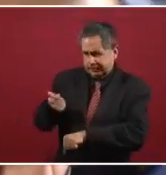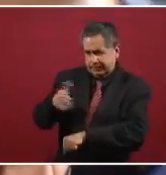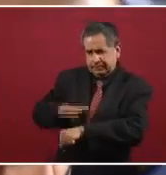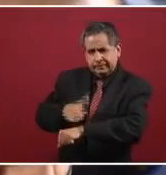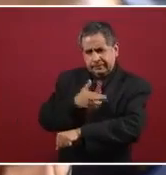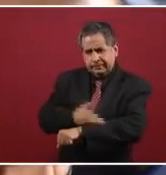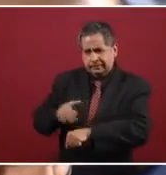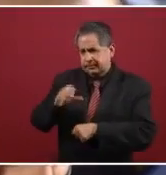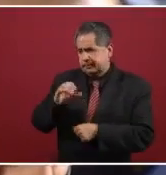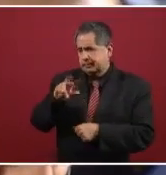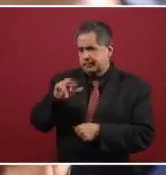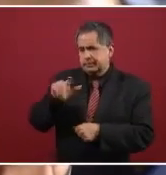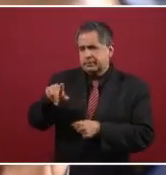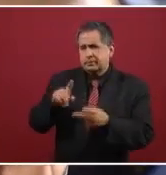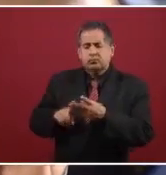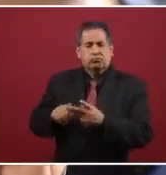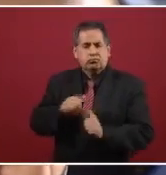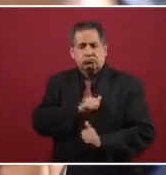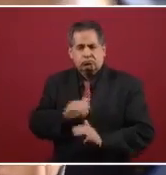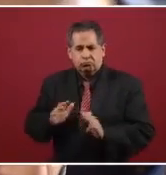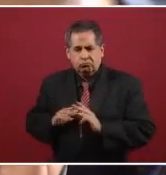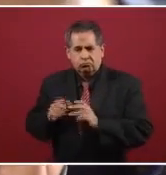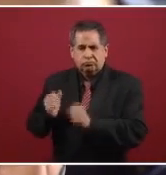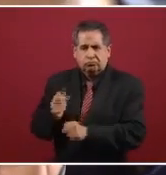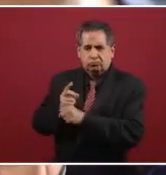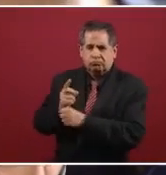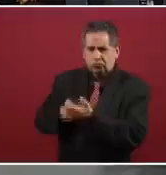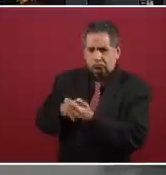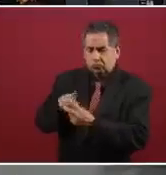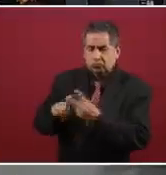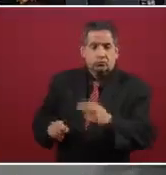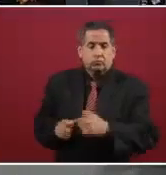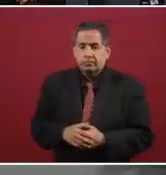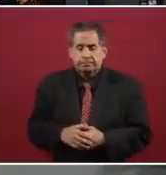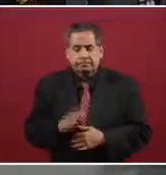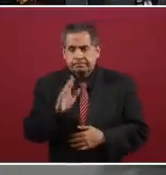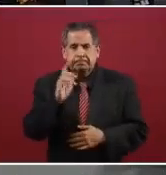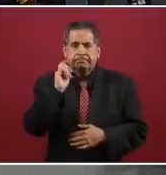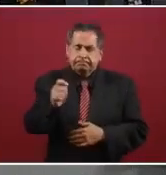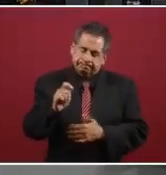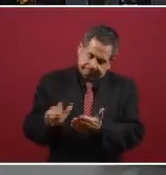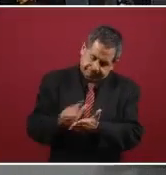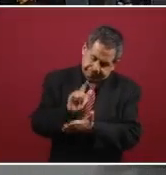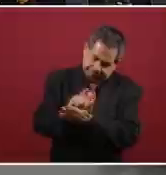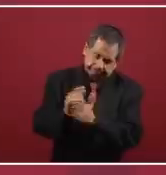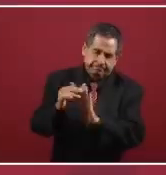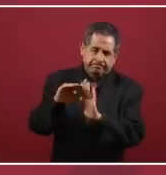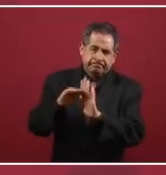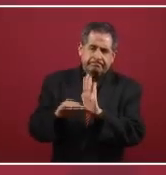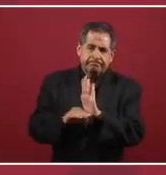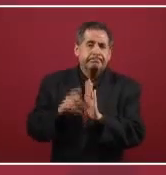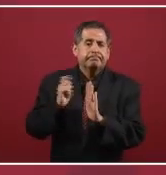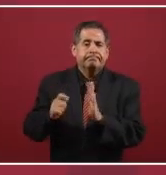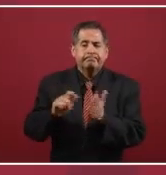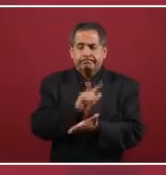administrativa civil o una cuestión militar y de seguridad pública? Es un asunto legal, está en nuestras